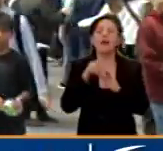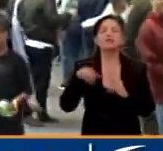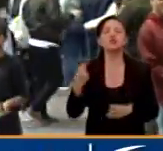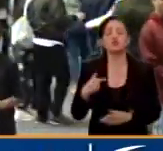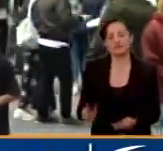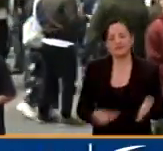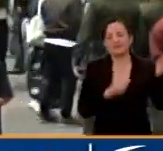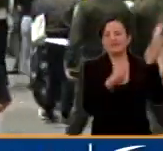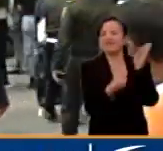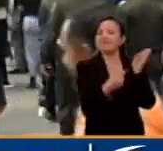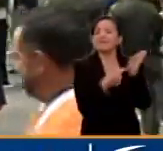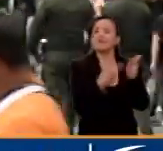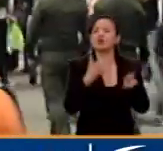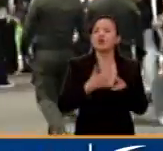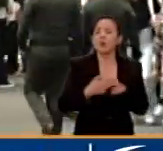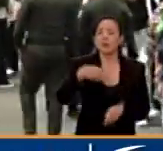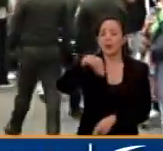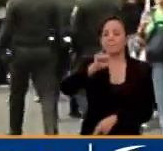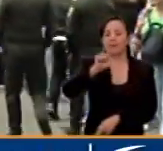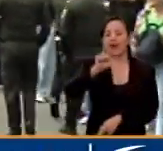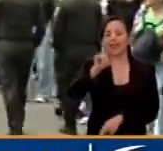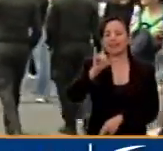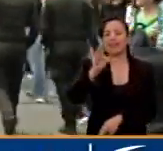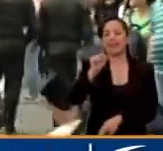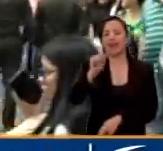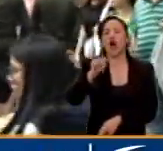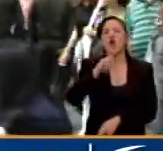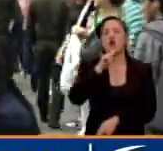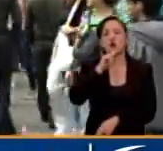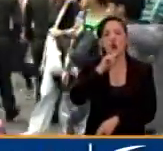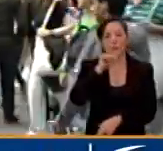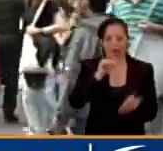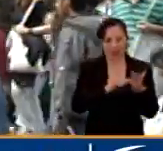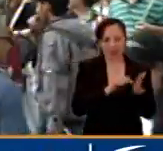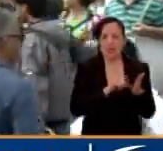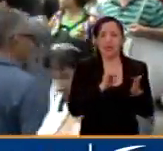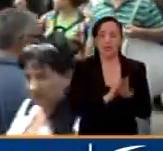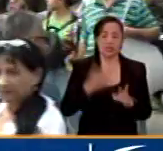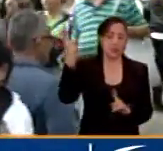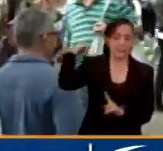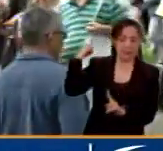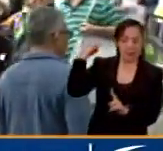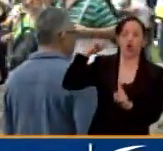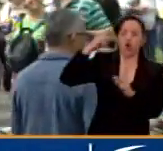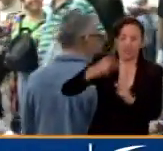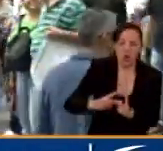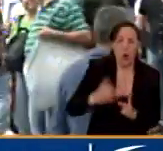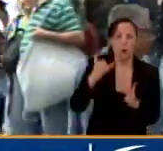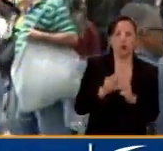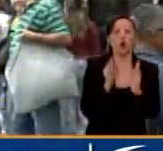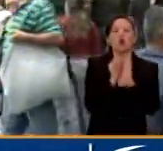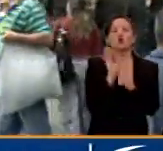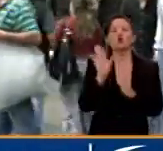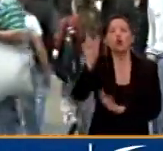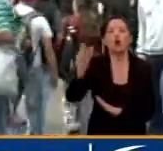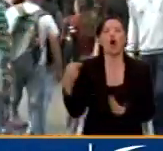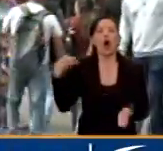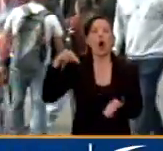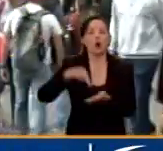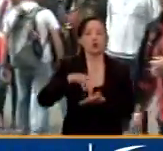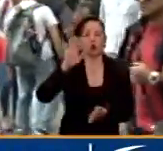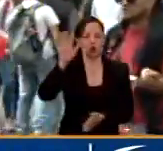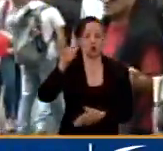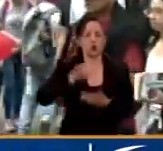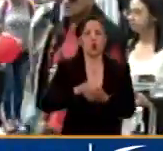ellos, Maldita Roma. Este es el segundo tomo del autor español Santiago Posteguillo. Básicamente, él hace